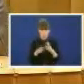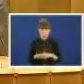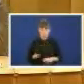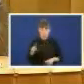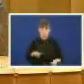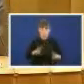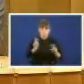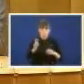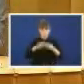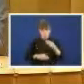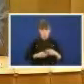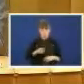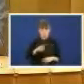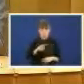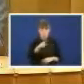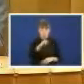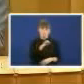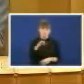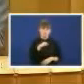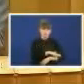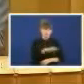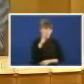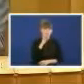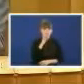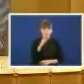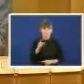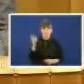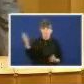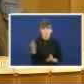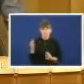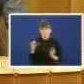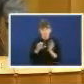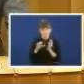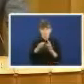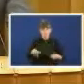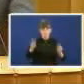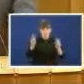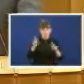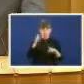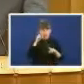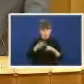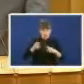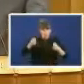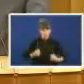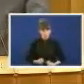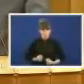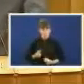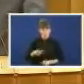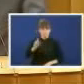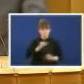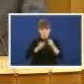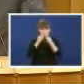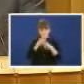autogoverno galego debe de ser un novo estatuto cunha aposta firme e decidida pola incorporación dos dereitos